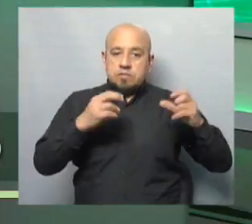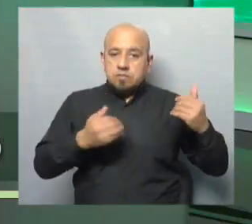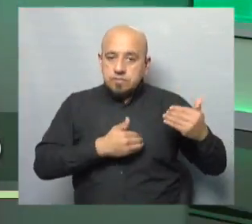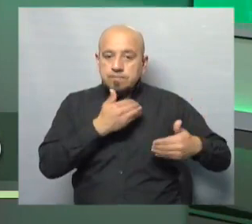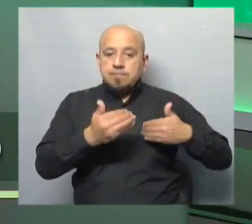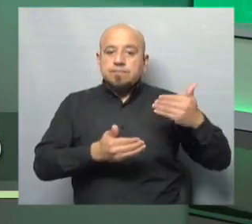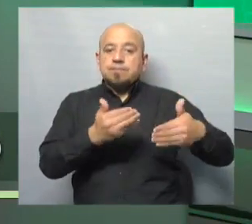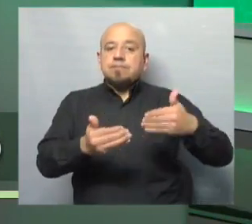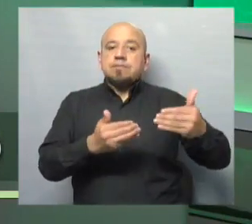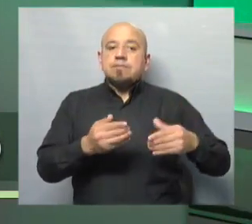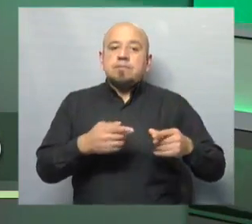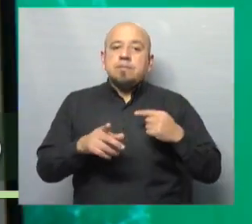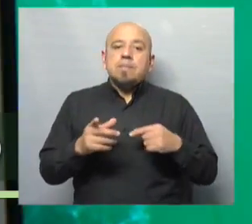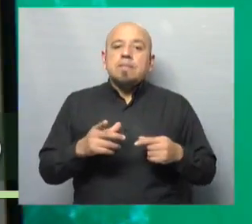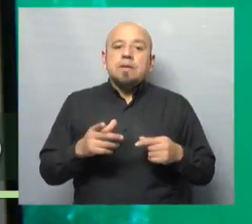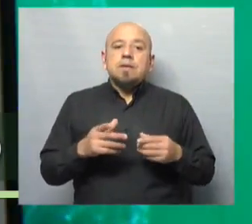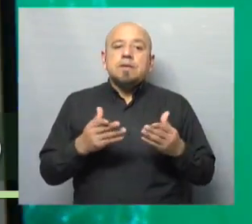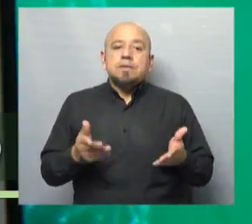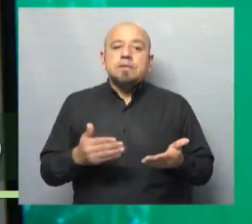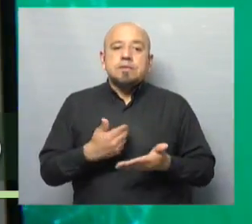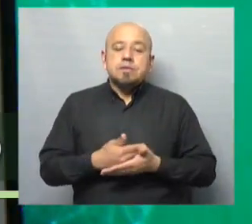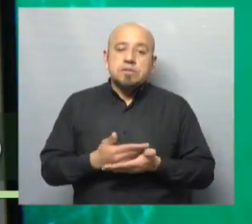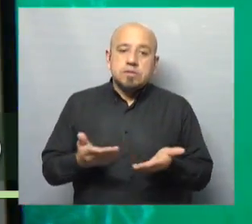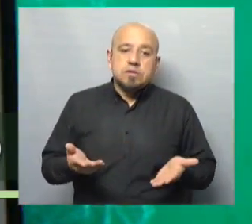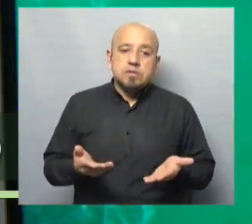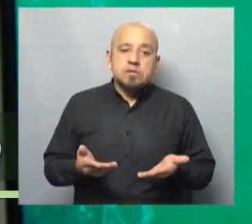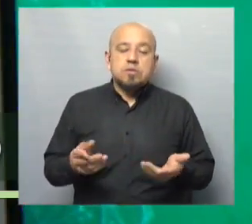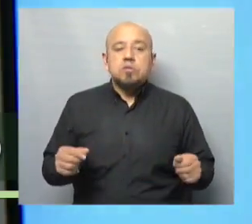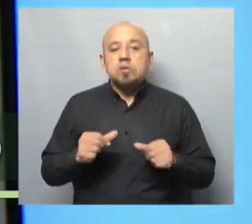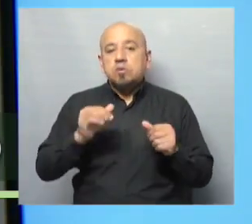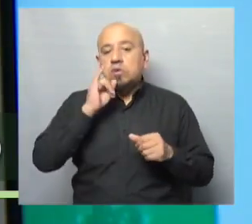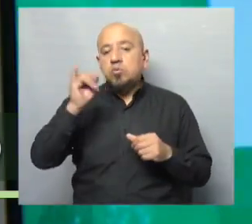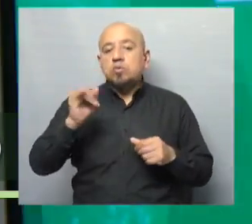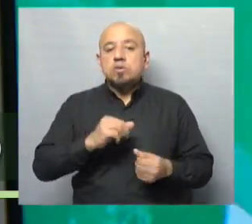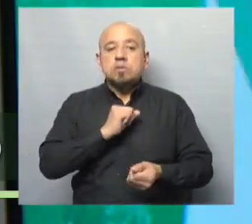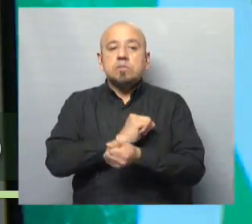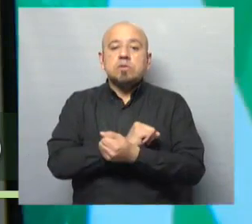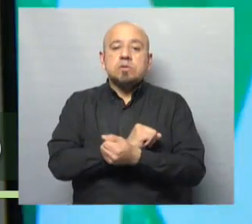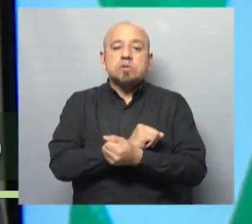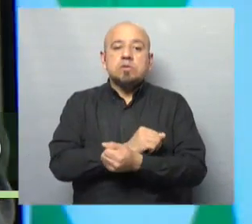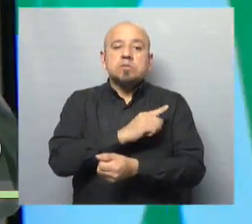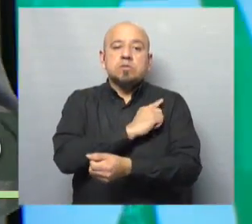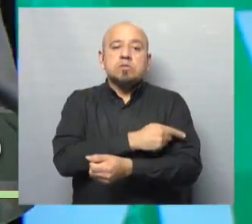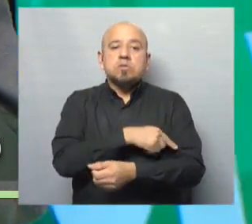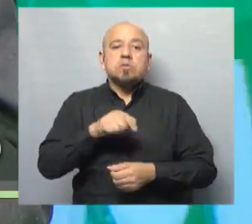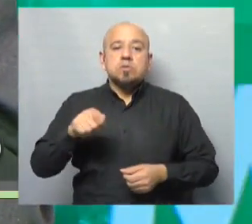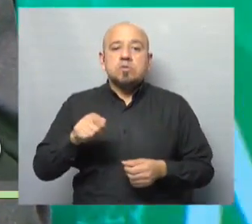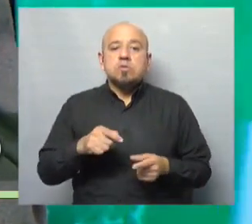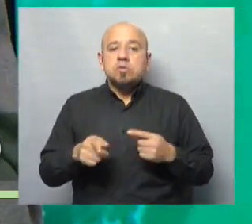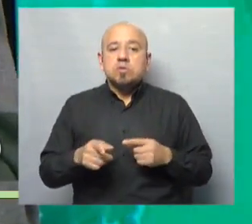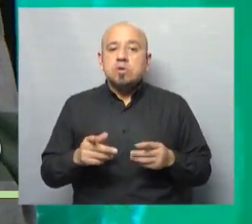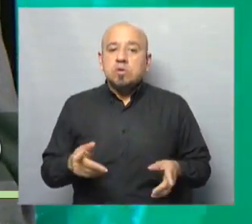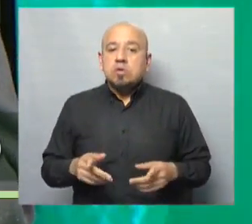pase en los elementos o los pongan en conocimiento o haga una denuncia penal frente al poder judicial y otra cosa que vaya en